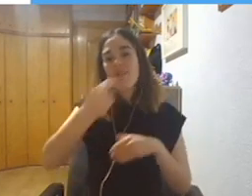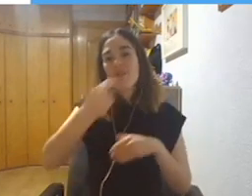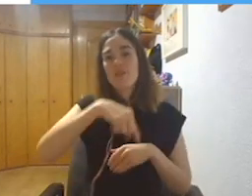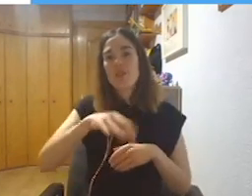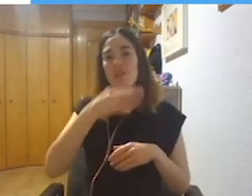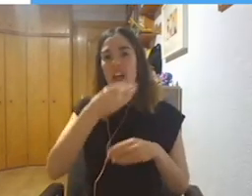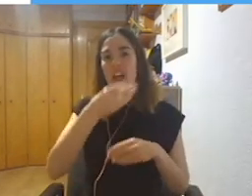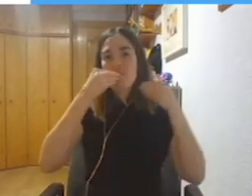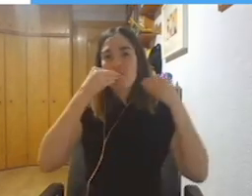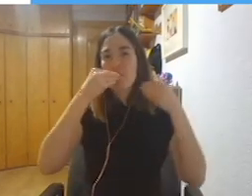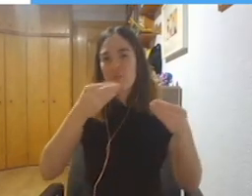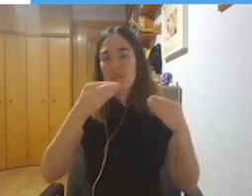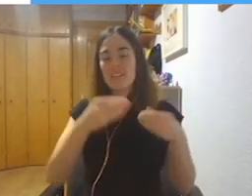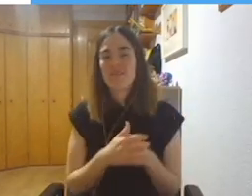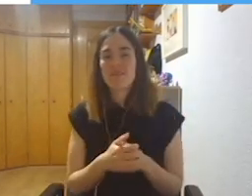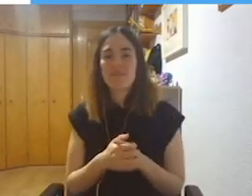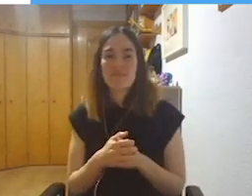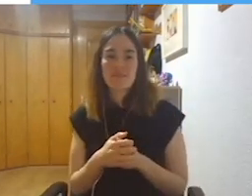buena tarde.